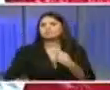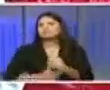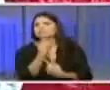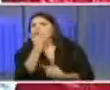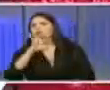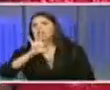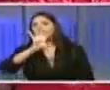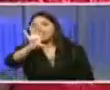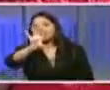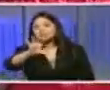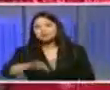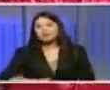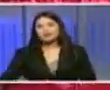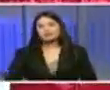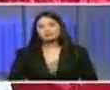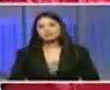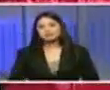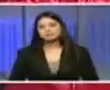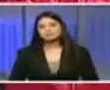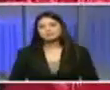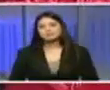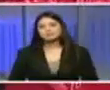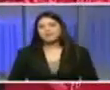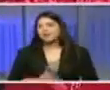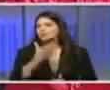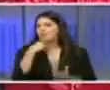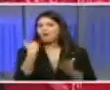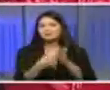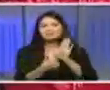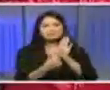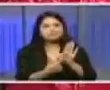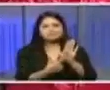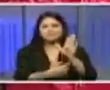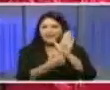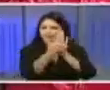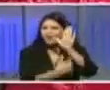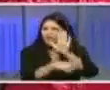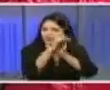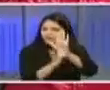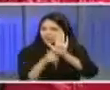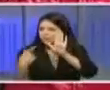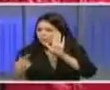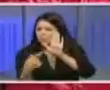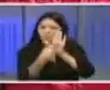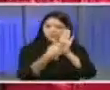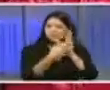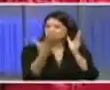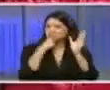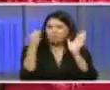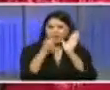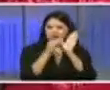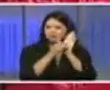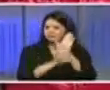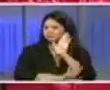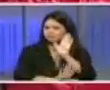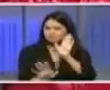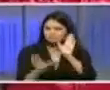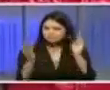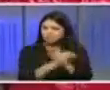traicionando la patria y sin tener facultades constitucionales para representar a la República.